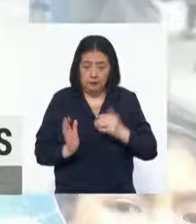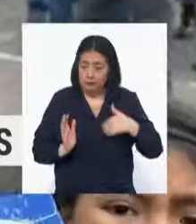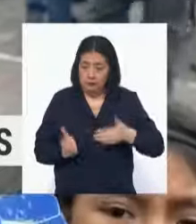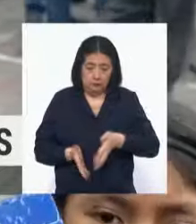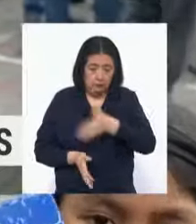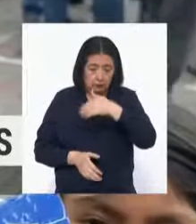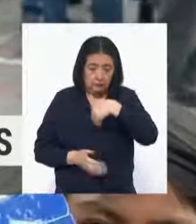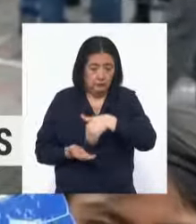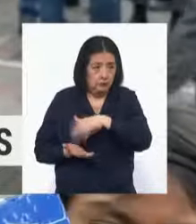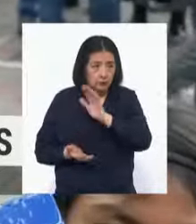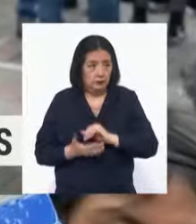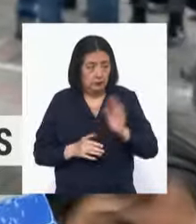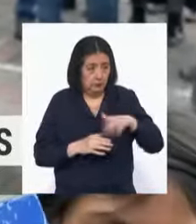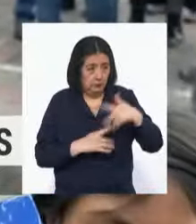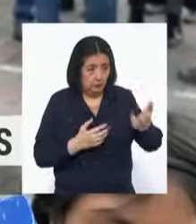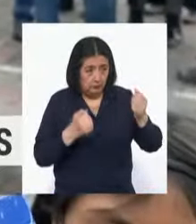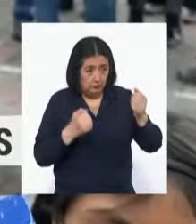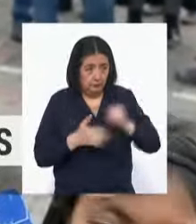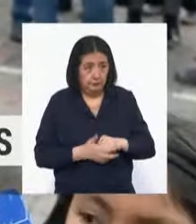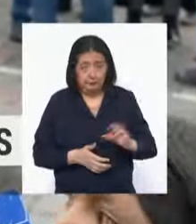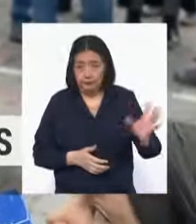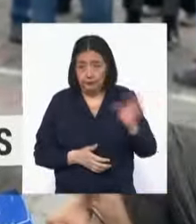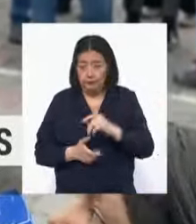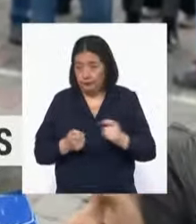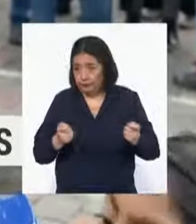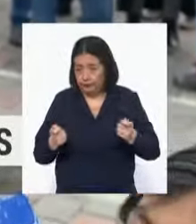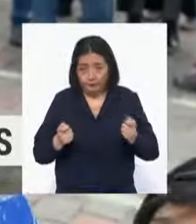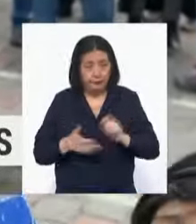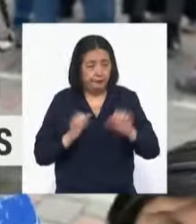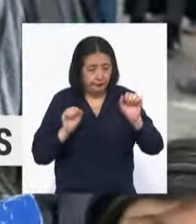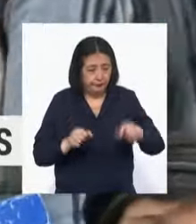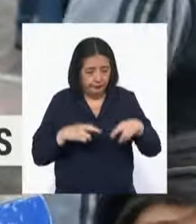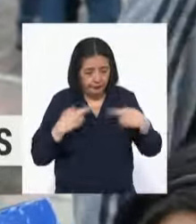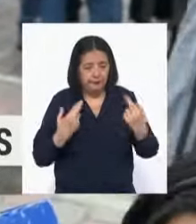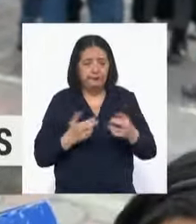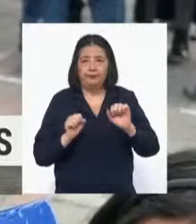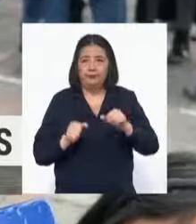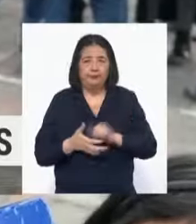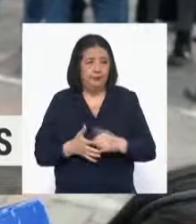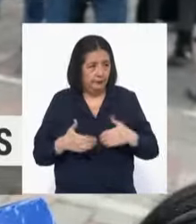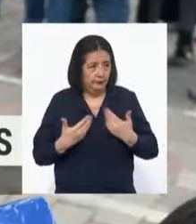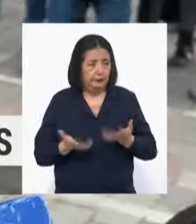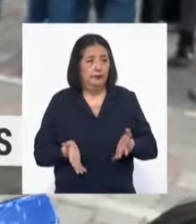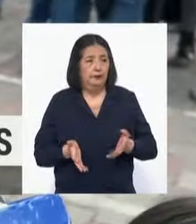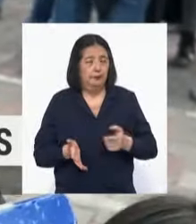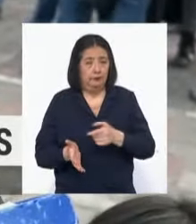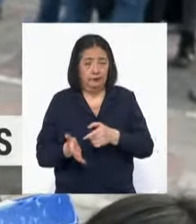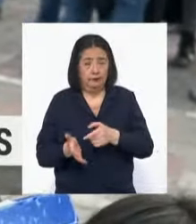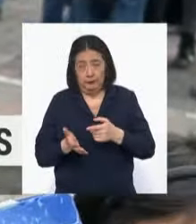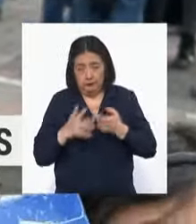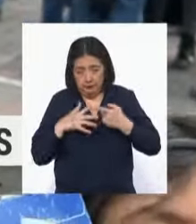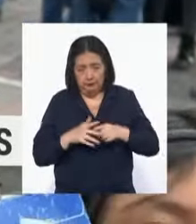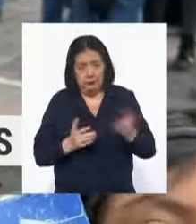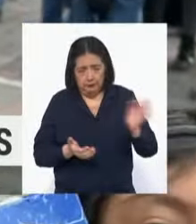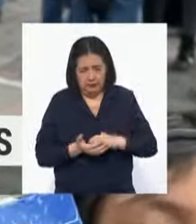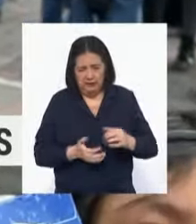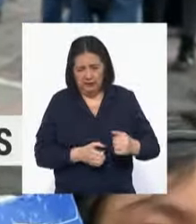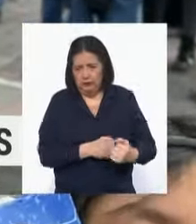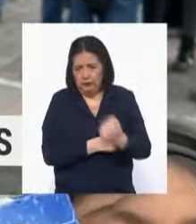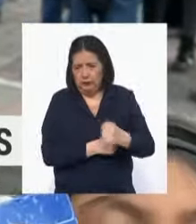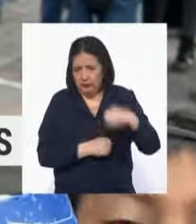retire. Después de esta movilización, todos los dirigentes nos vamos a reunir para poder iniciar una medida ya de lucha